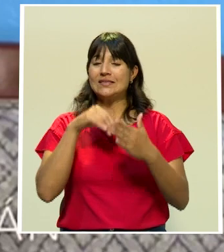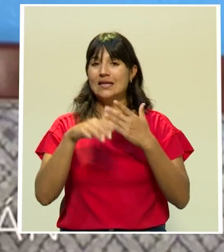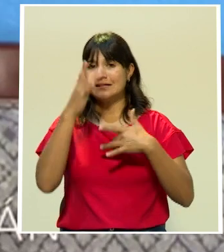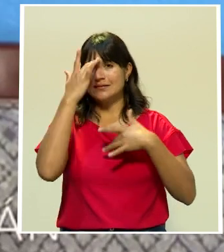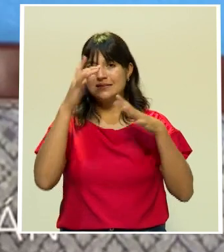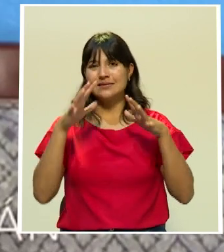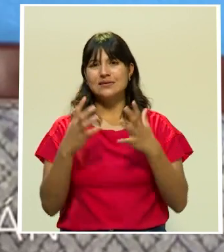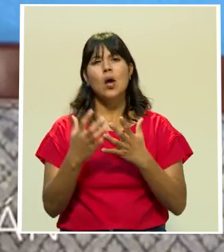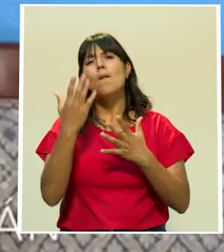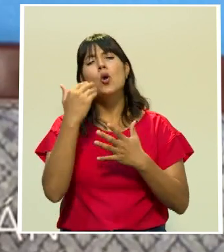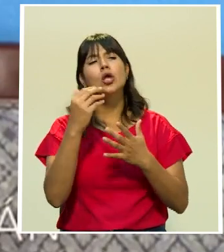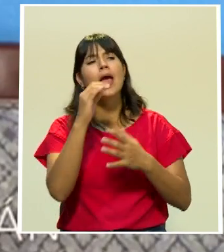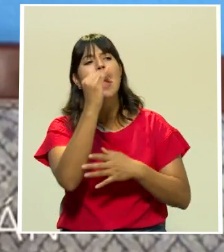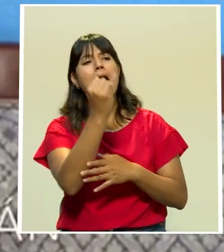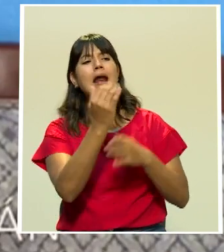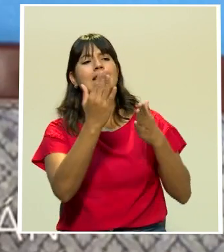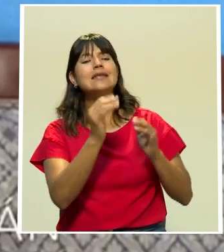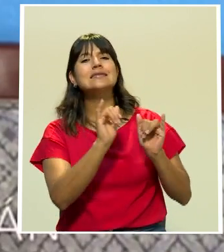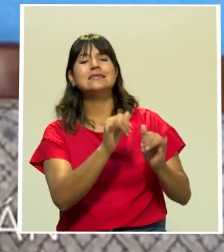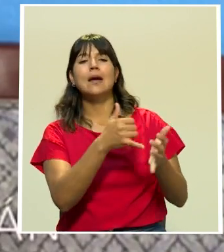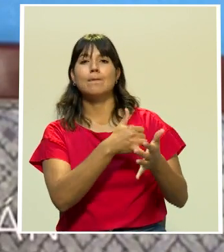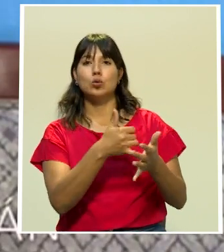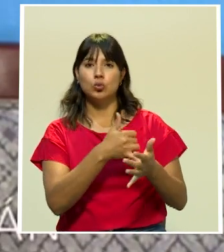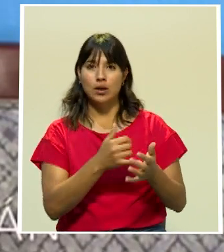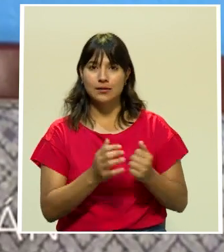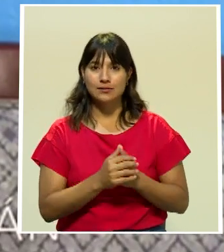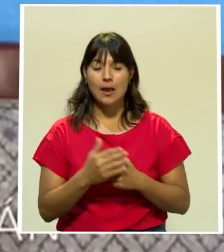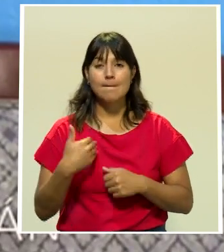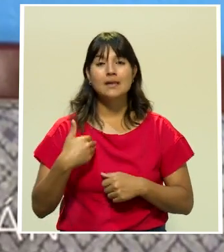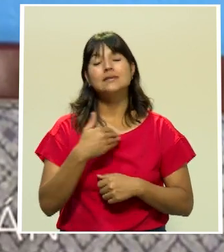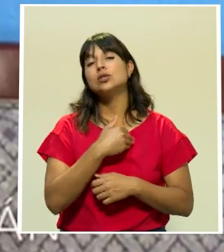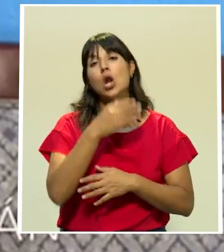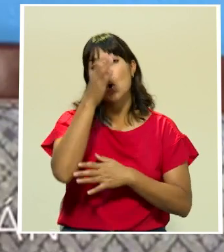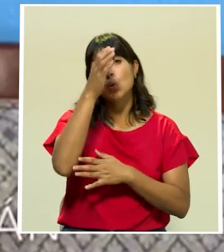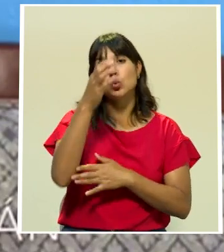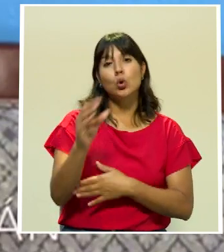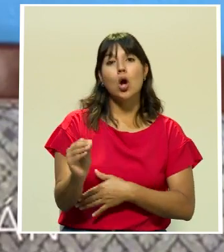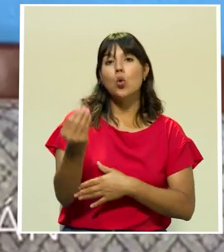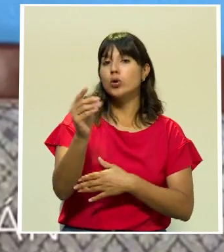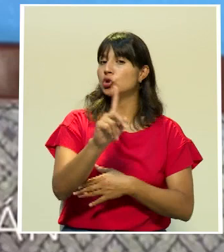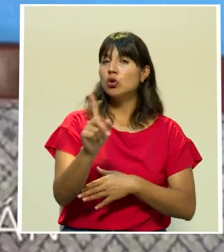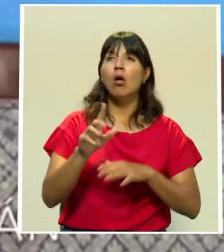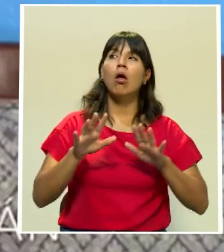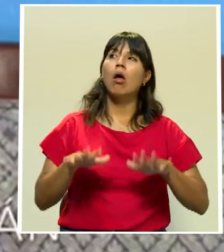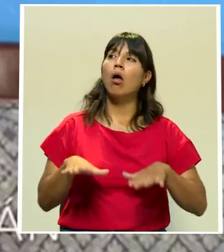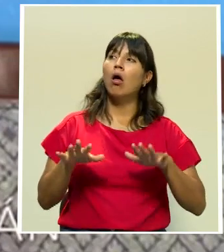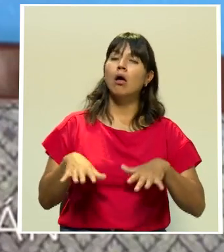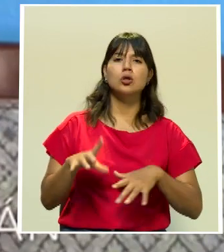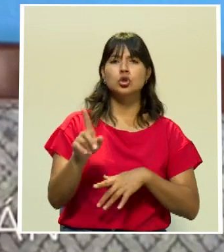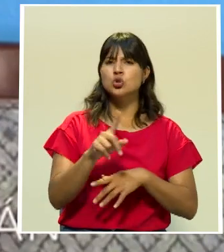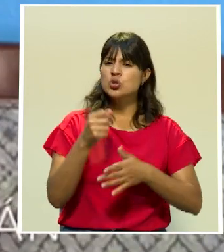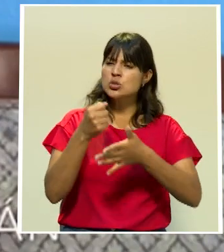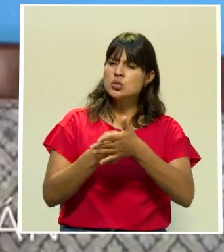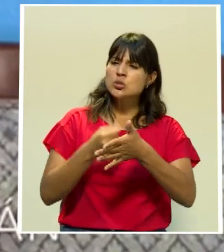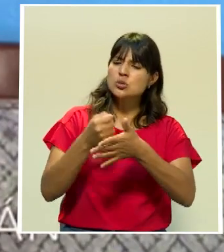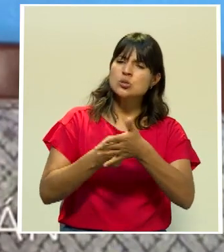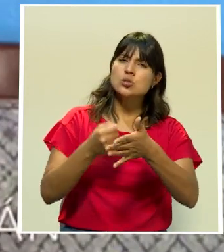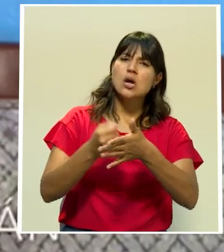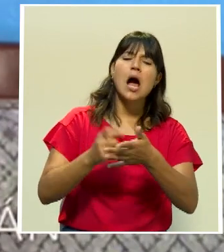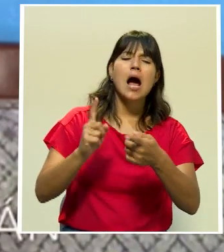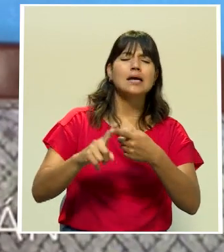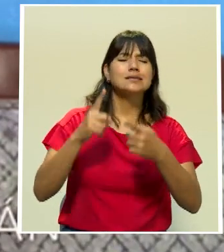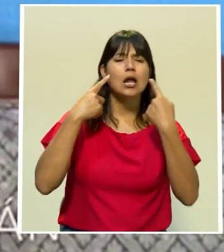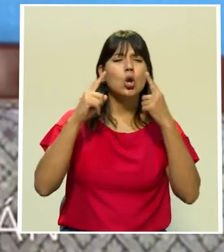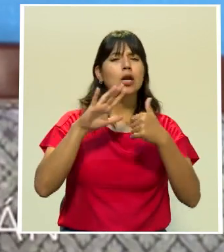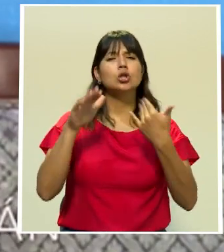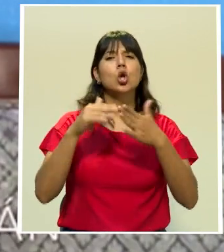de nuestros artistas y trabajadores de la cultura. El Ministerio de Cultura y Juventud no descansará hasta agotar todas las vías posibles para